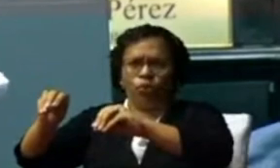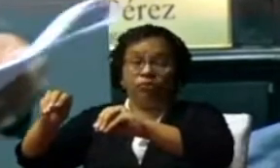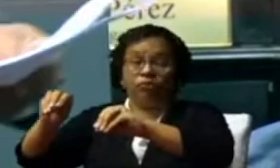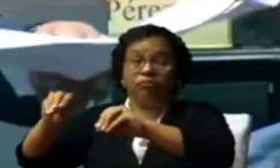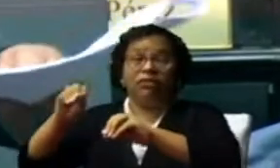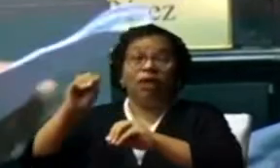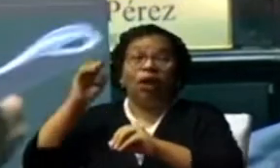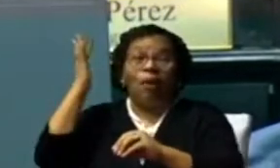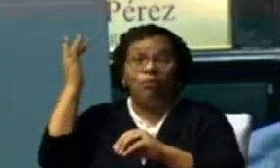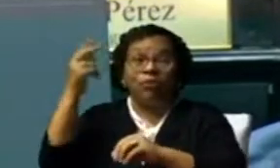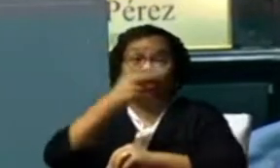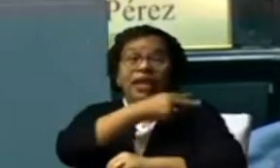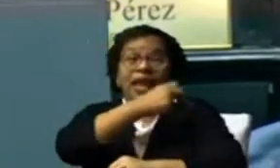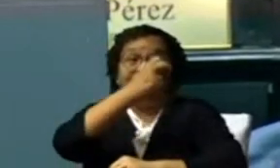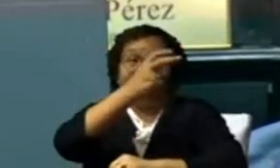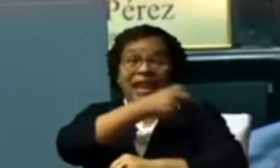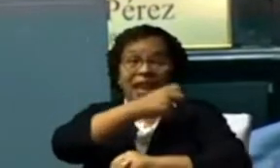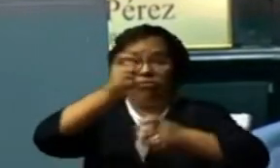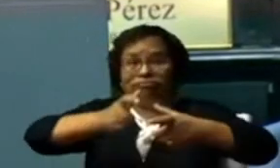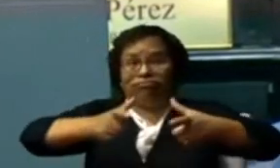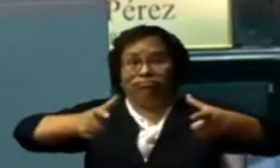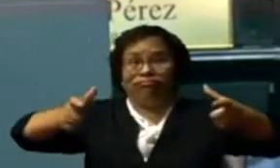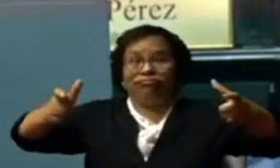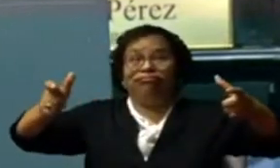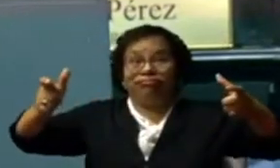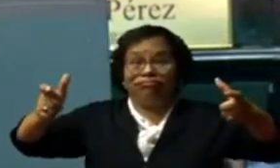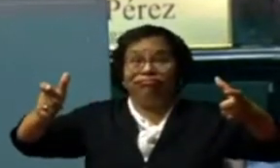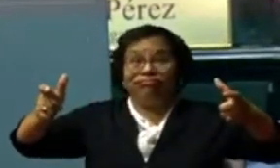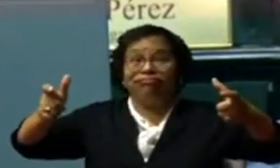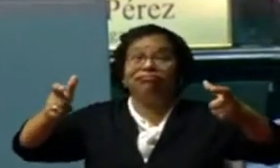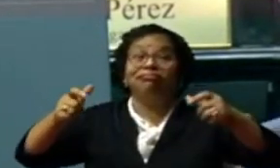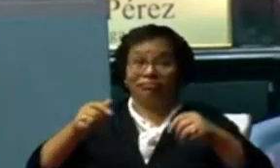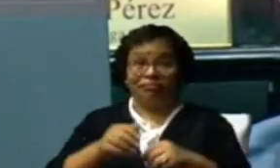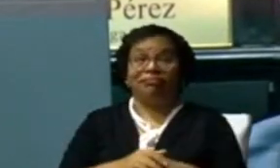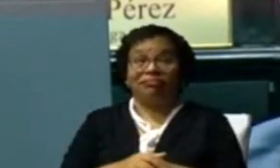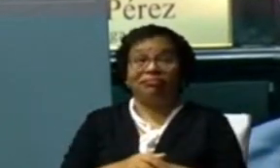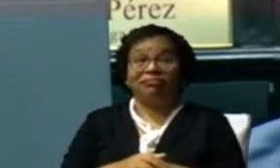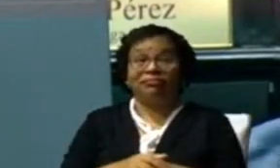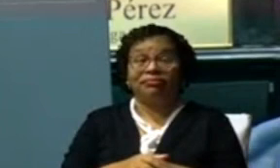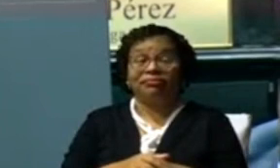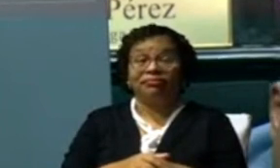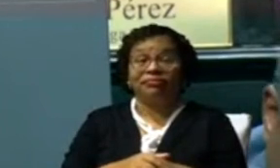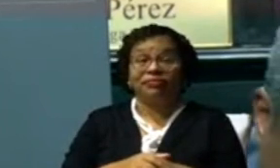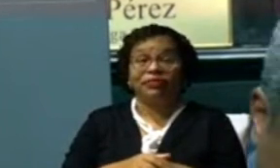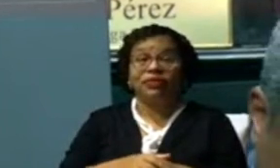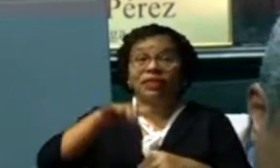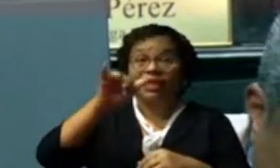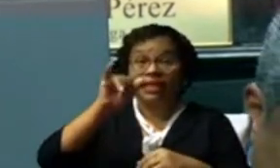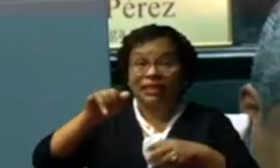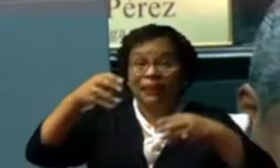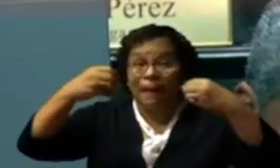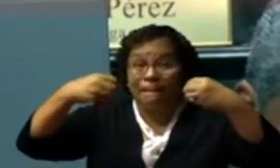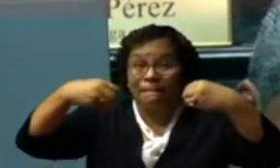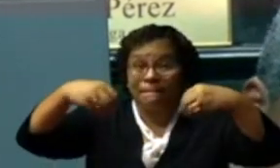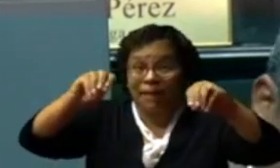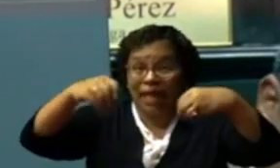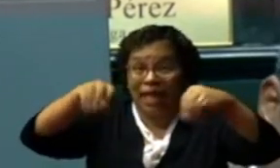extraordinariamente, horizontalmente y verticalmente. Y este mercado donde está en este